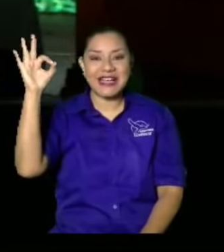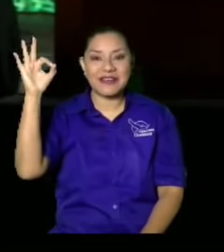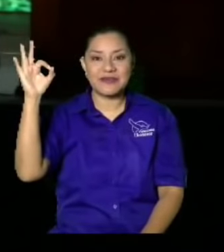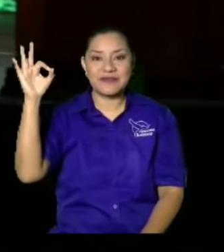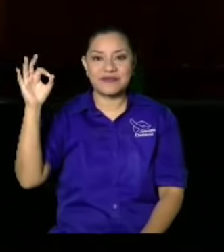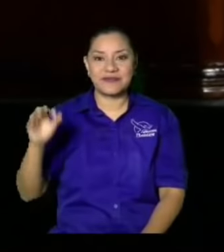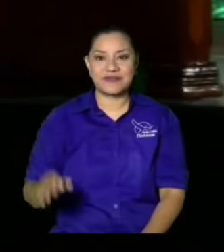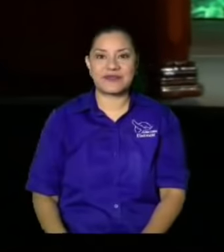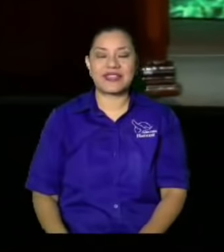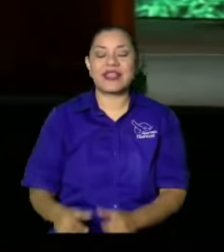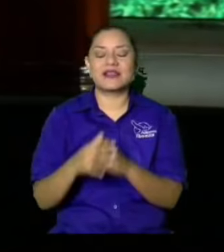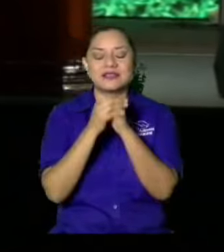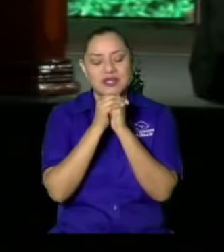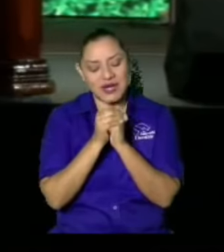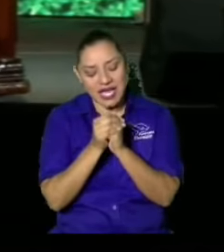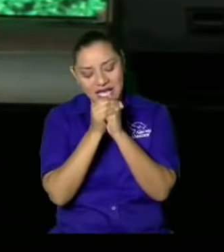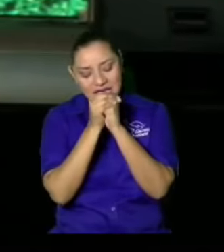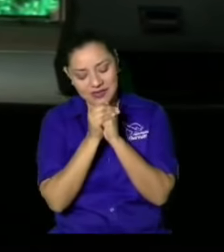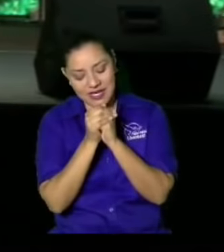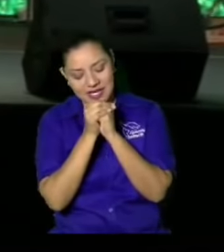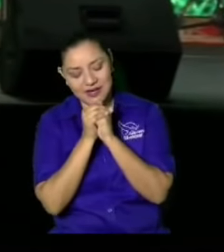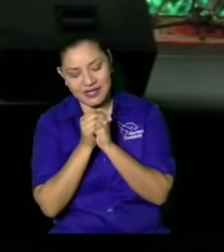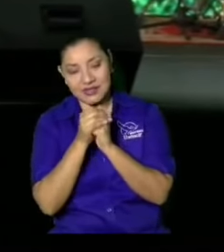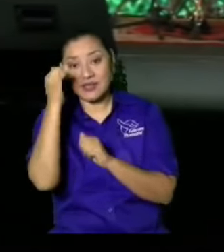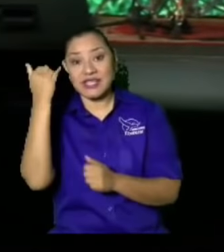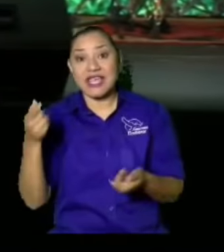Podemos estar orando y ya está el milagro.